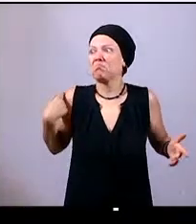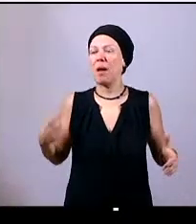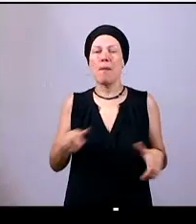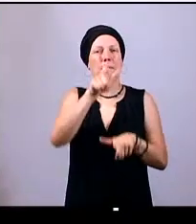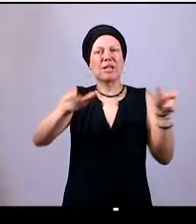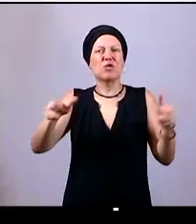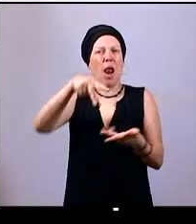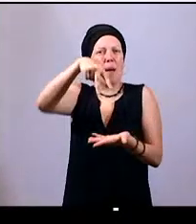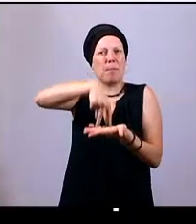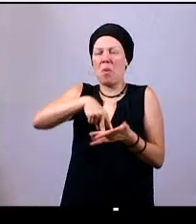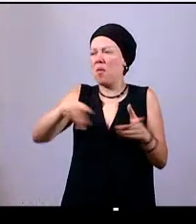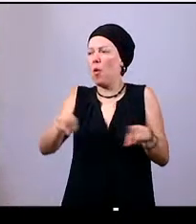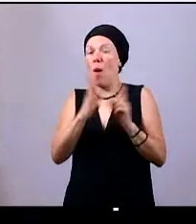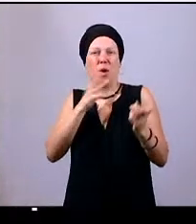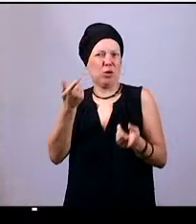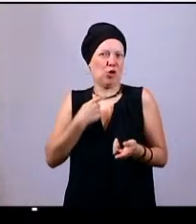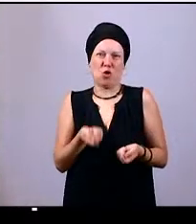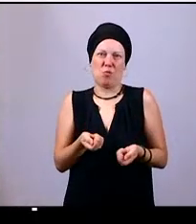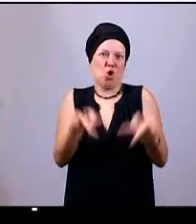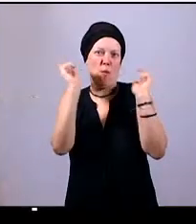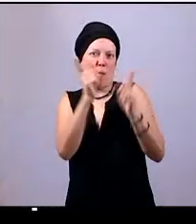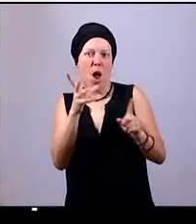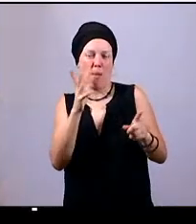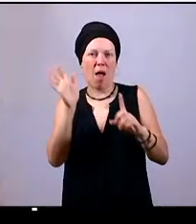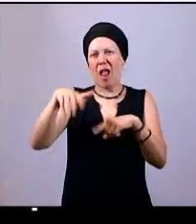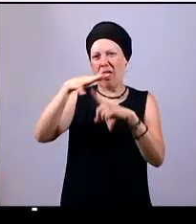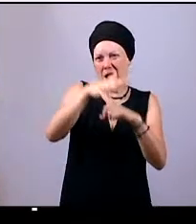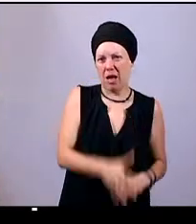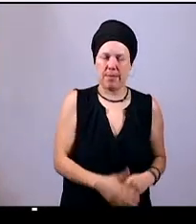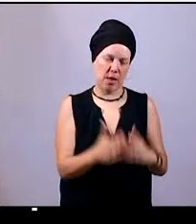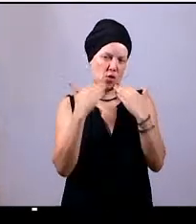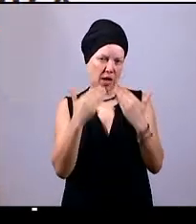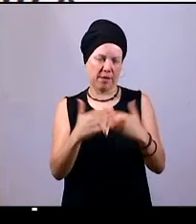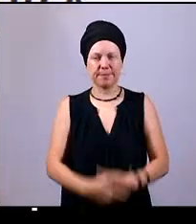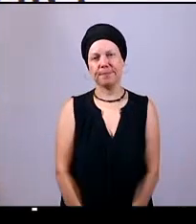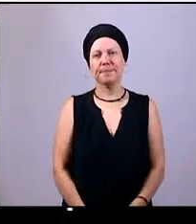porque no vamos a tolerar este trato discriminatorio. Gracias.